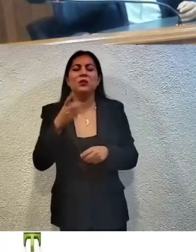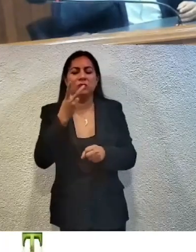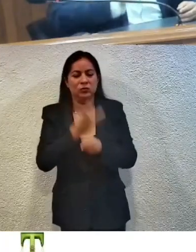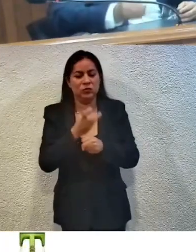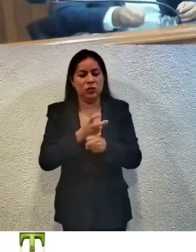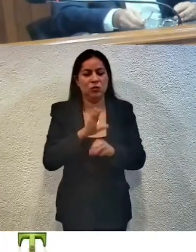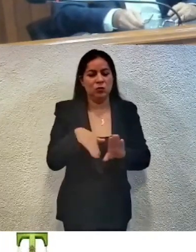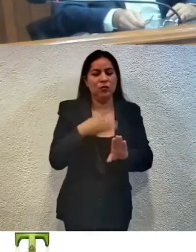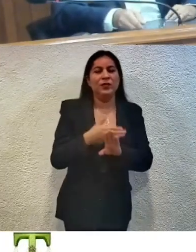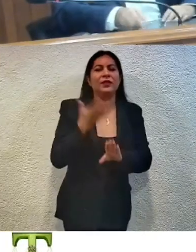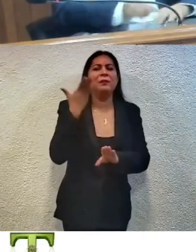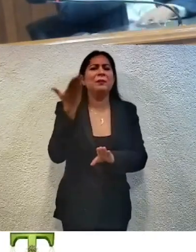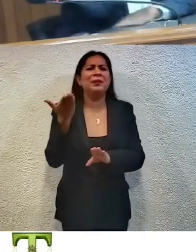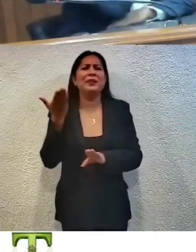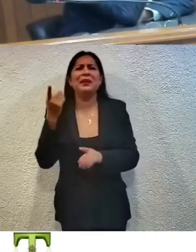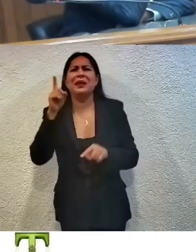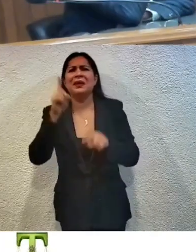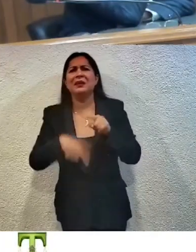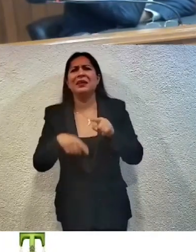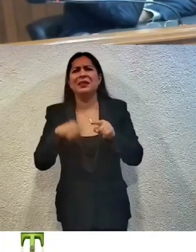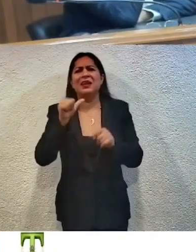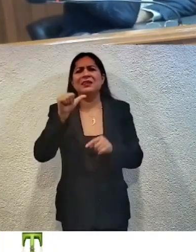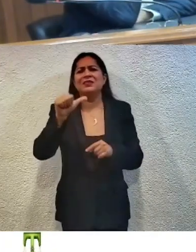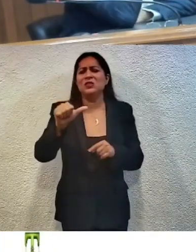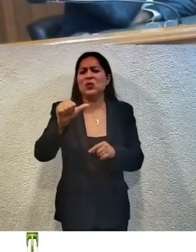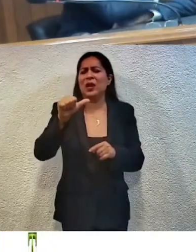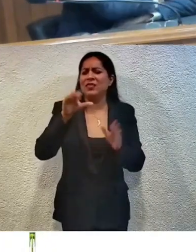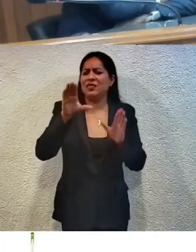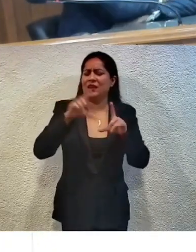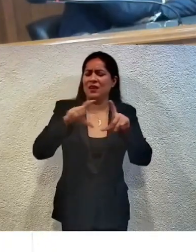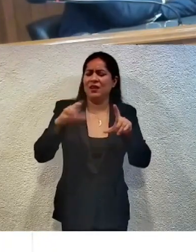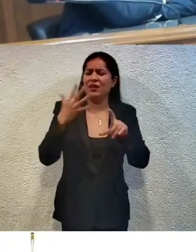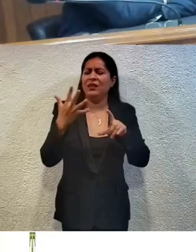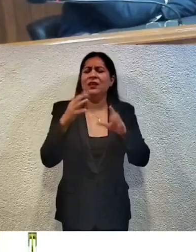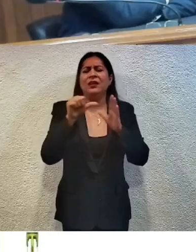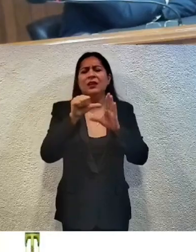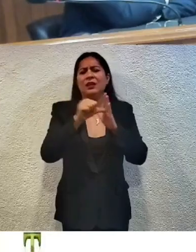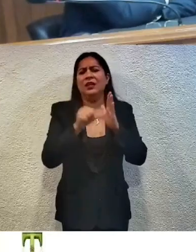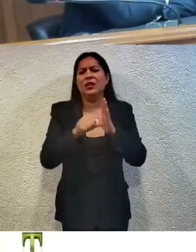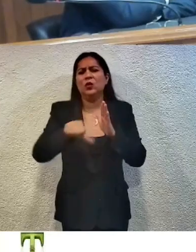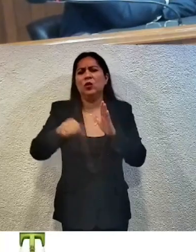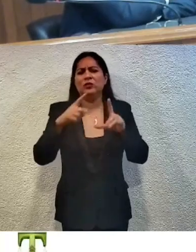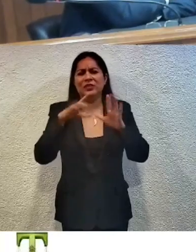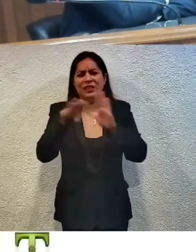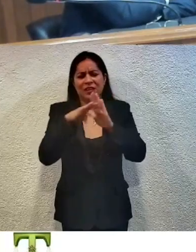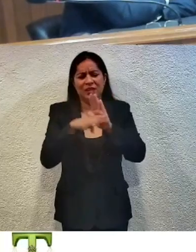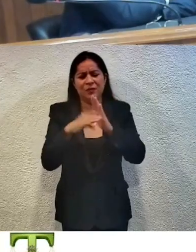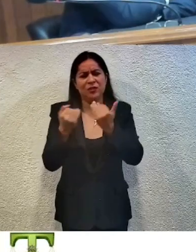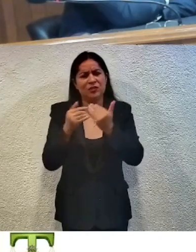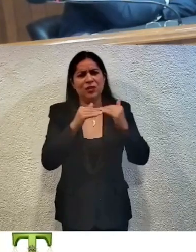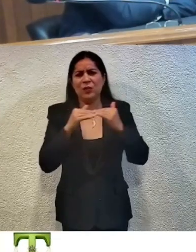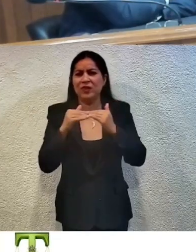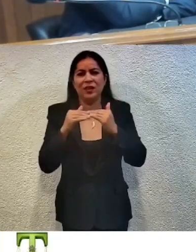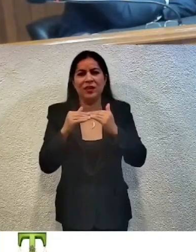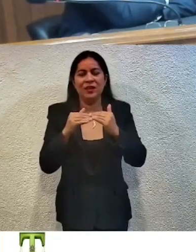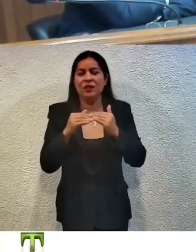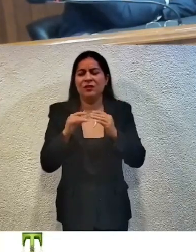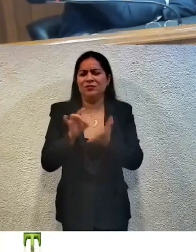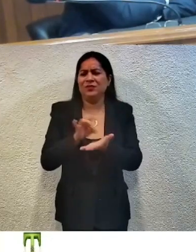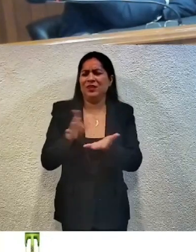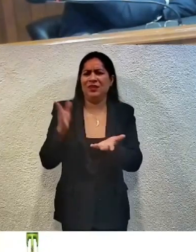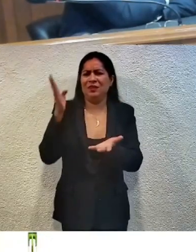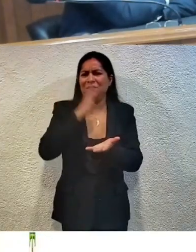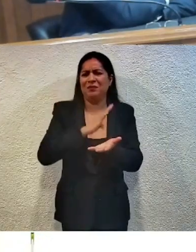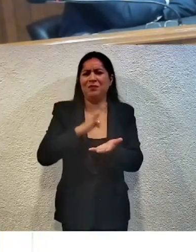agravio solicita la inaplicación del inciso A de la fracción quinta del artículo 11 de los lineamientos de paridad. No se omite